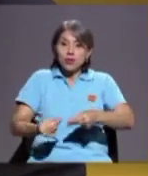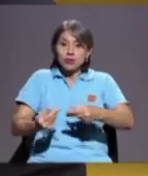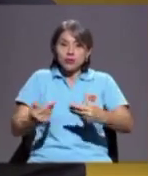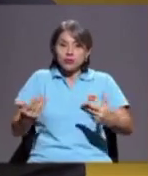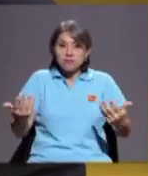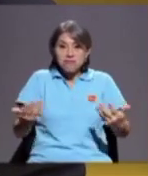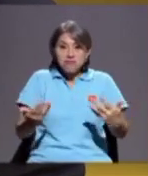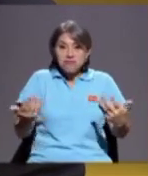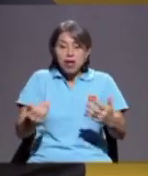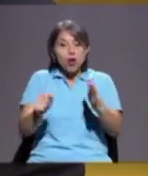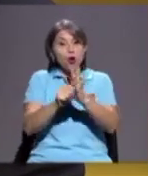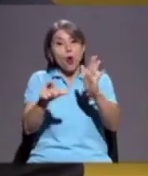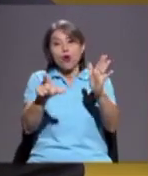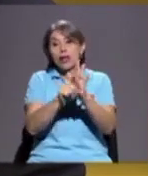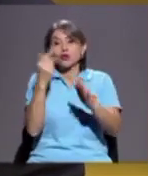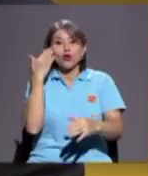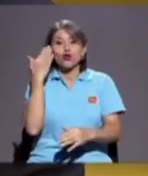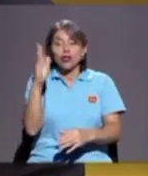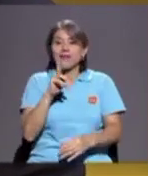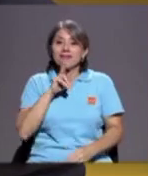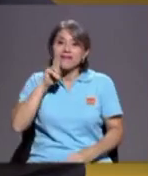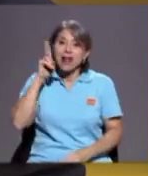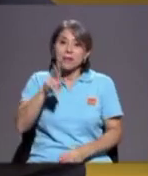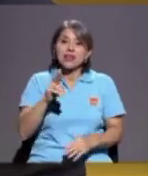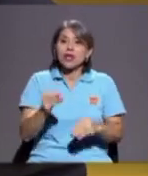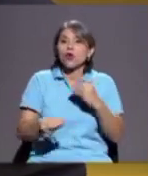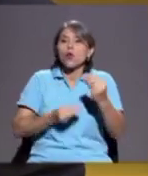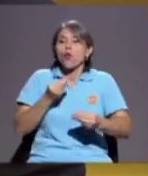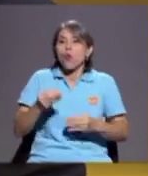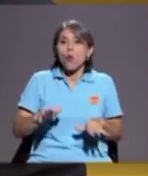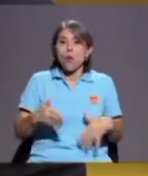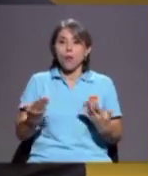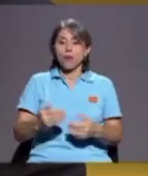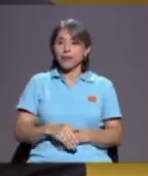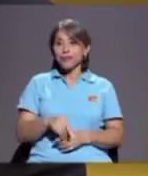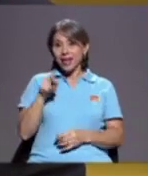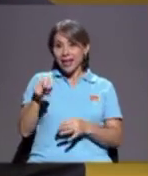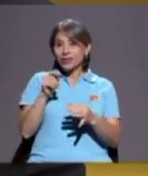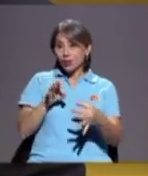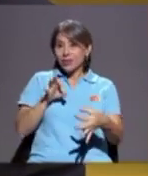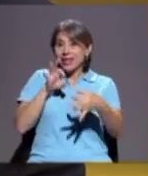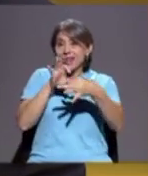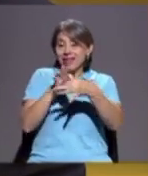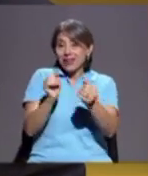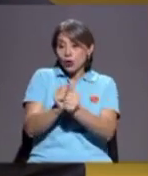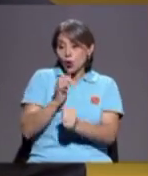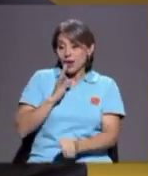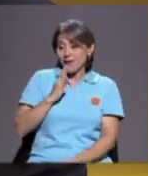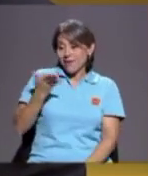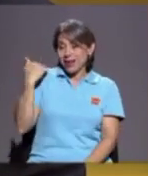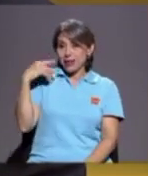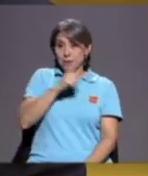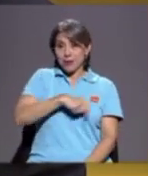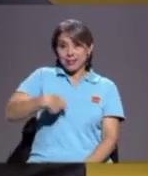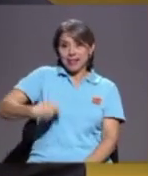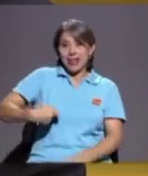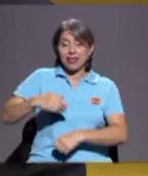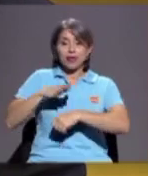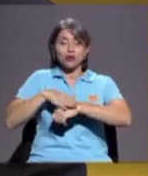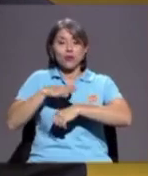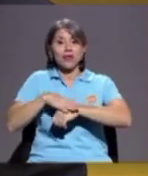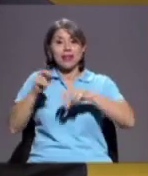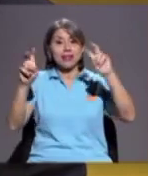¿verdad? Cómo está la gestión y eso tiene que ver mucho con lo que el presidente ha hablado un día de estos sobre el tema